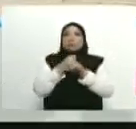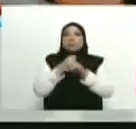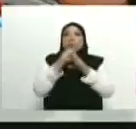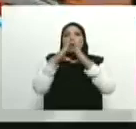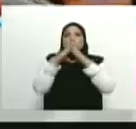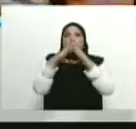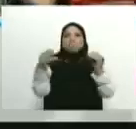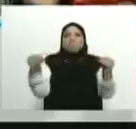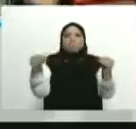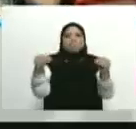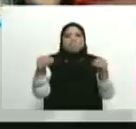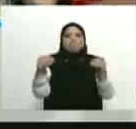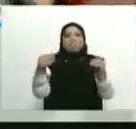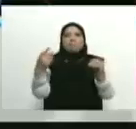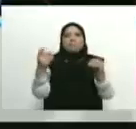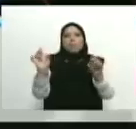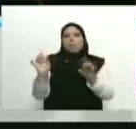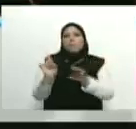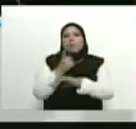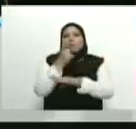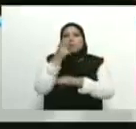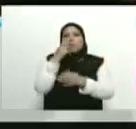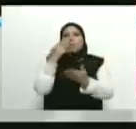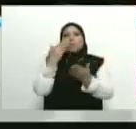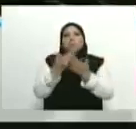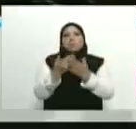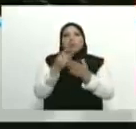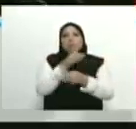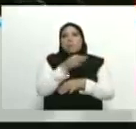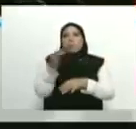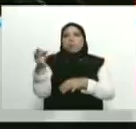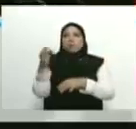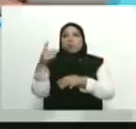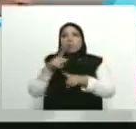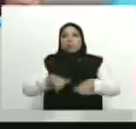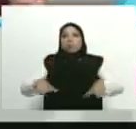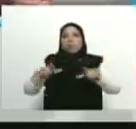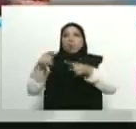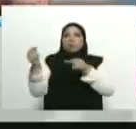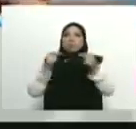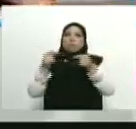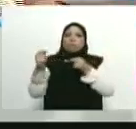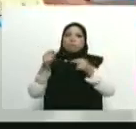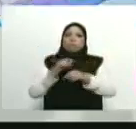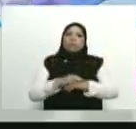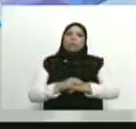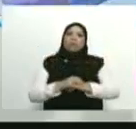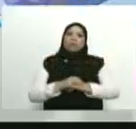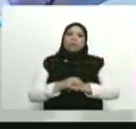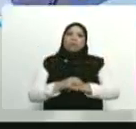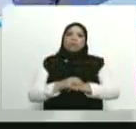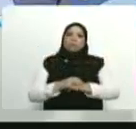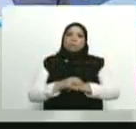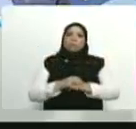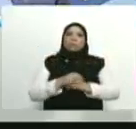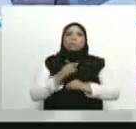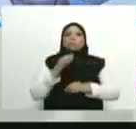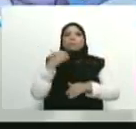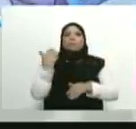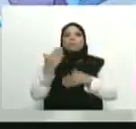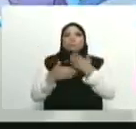toditos. Primero, la planificación perfecta del lugar donde se va a dar la batalla. Las